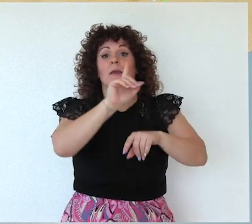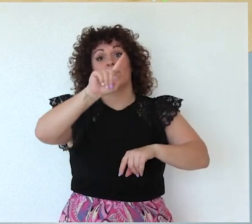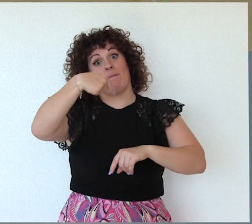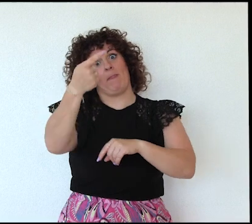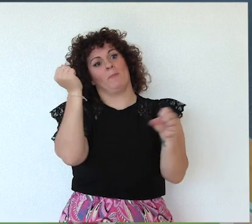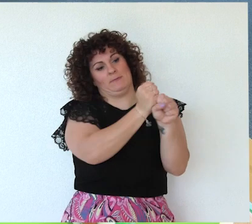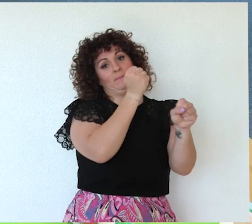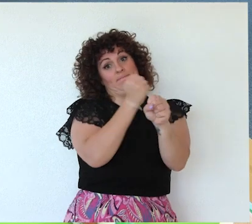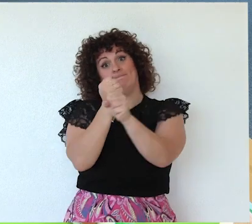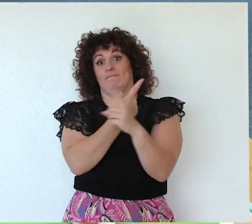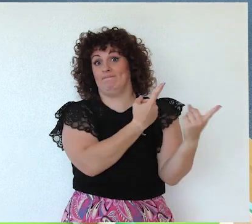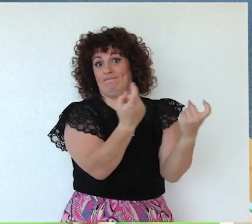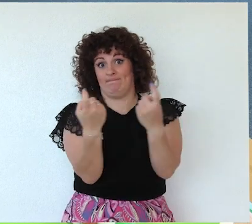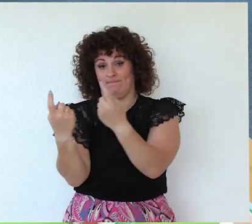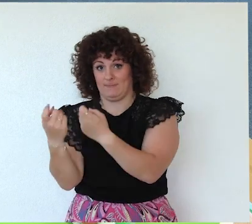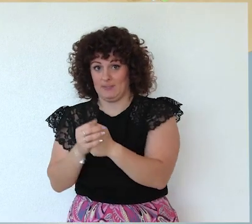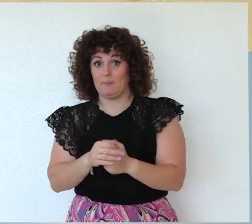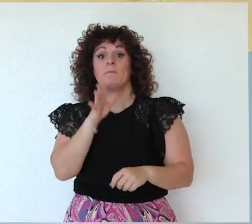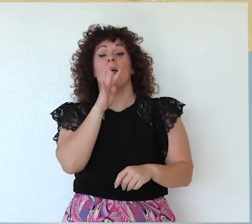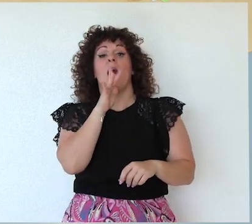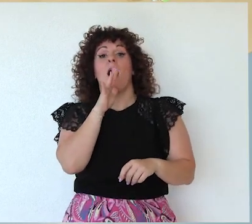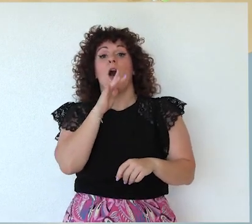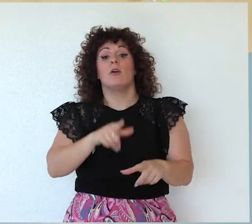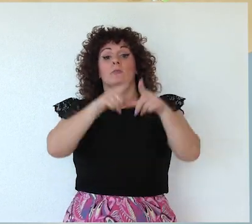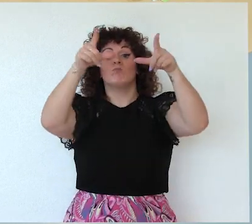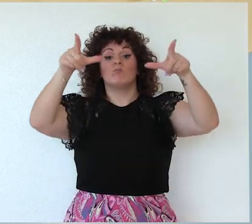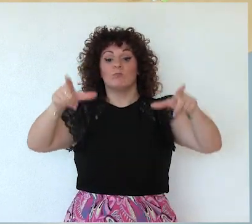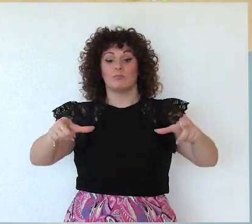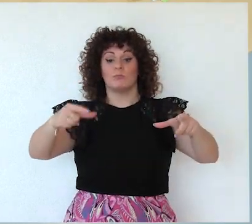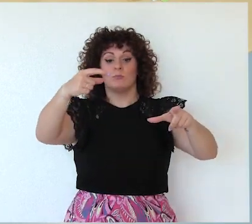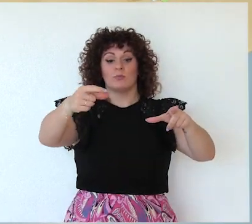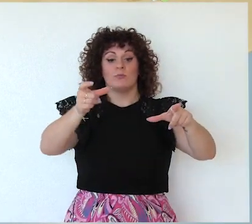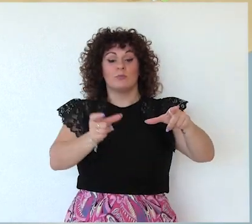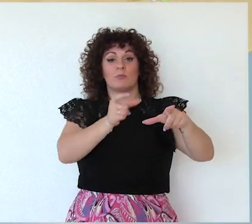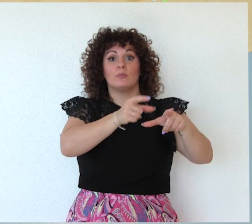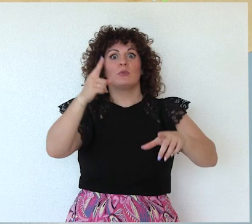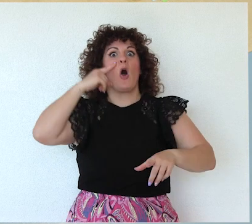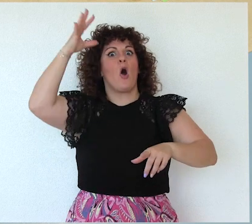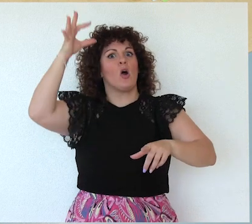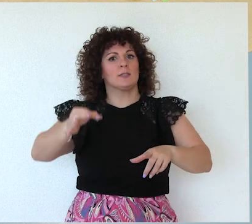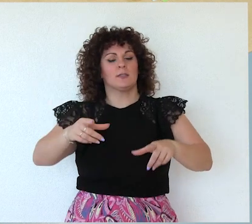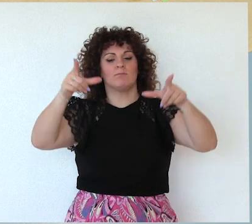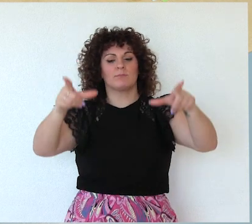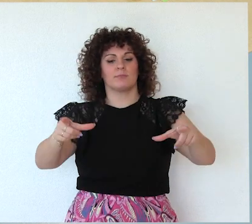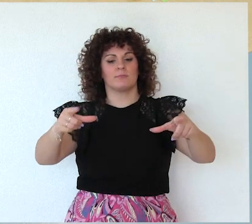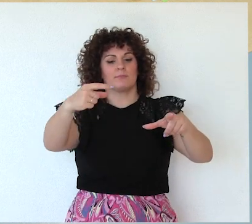trabajar. Para ello, lo que haremos será colocar los trozos en su posición en el